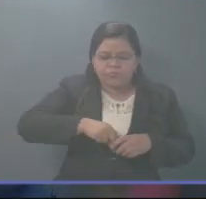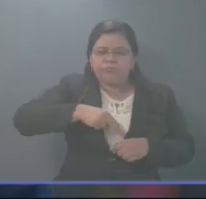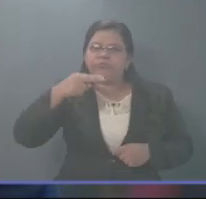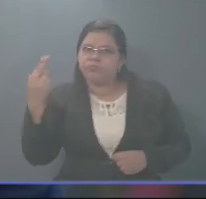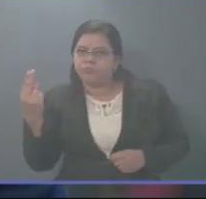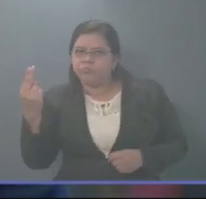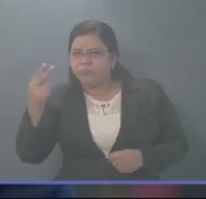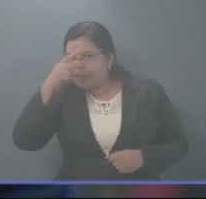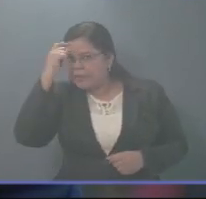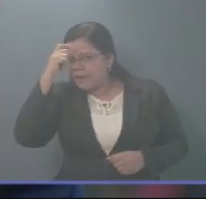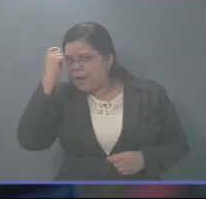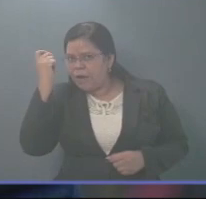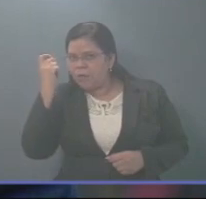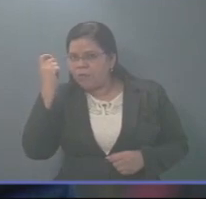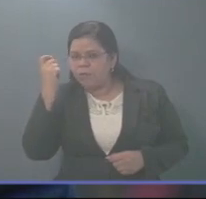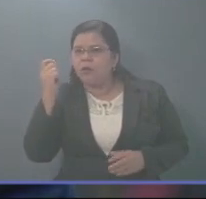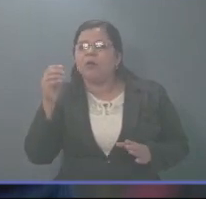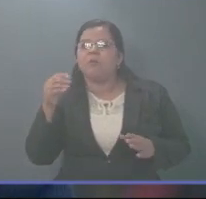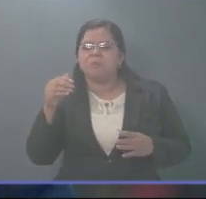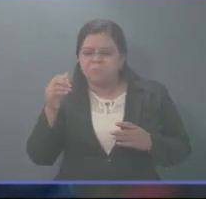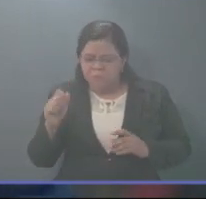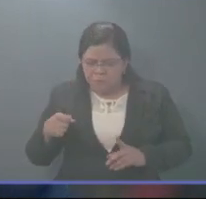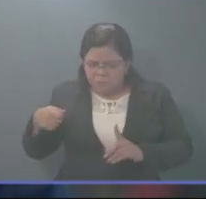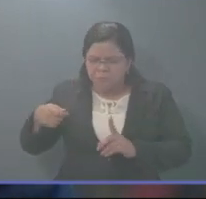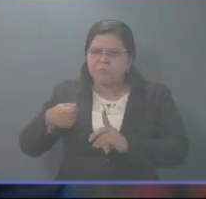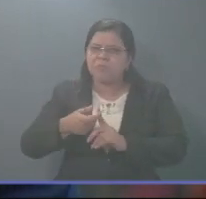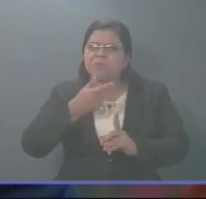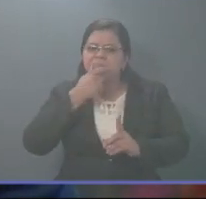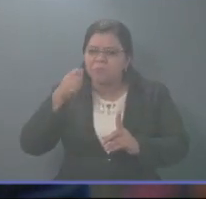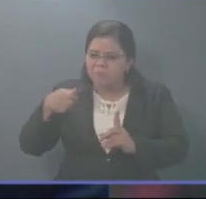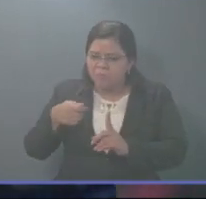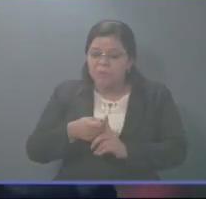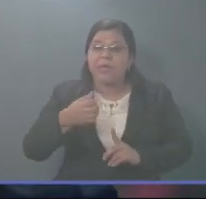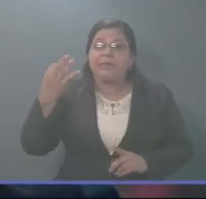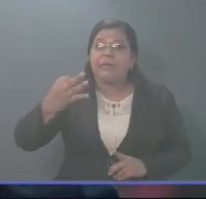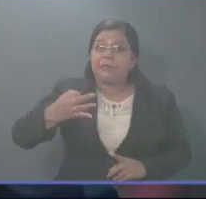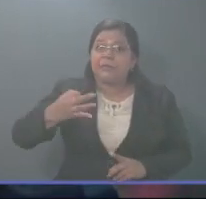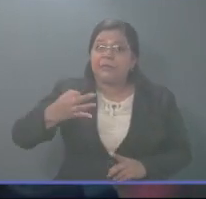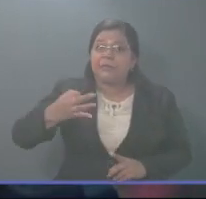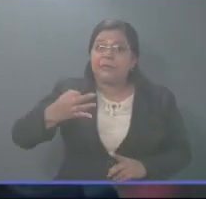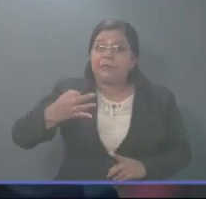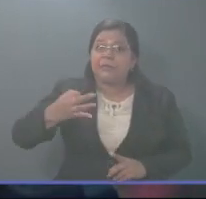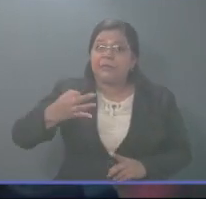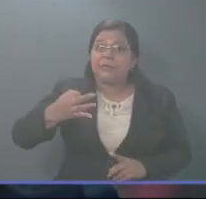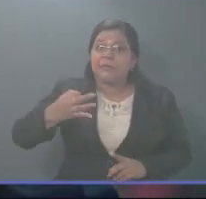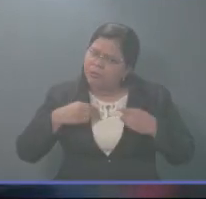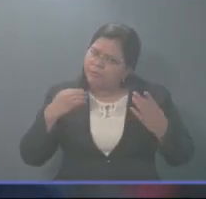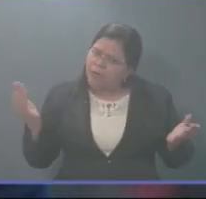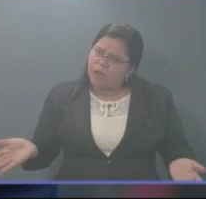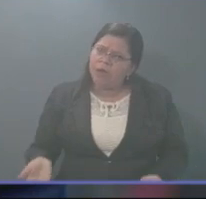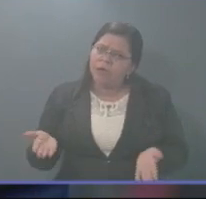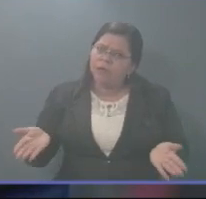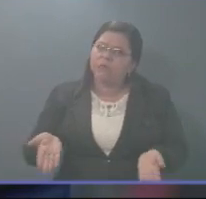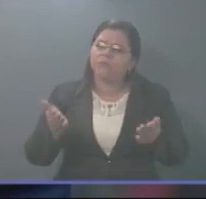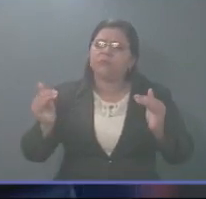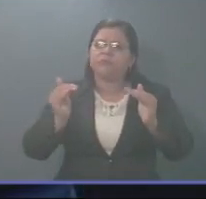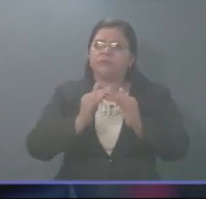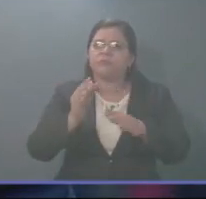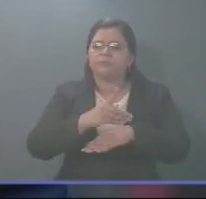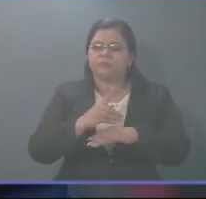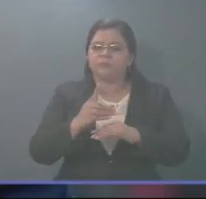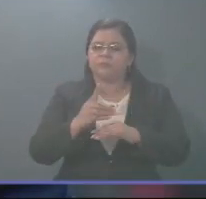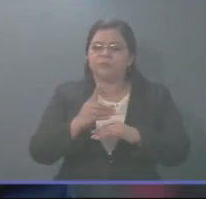quedado. Es necesario que se dé un estímulo. Y como decía el diputado